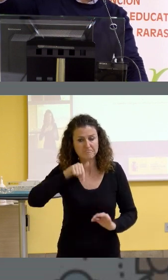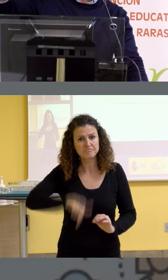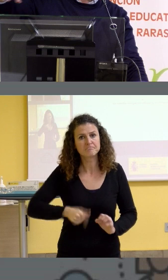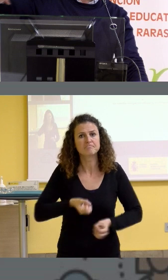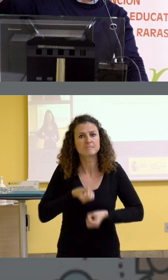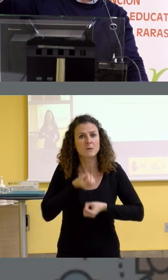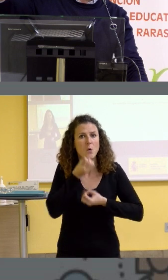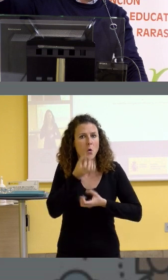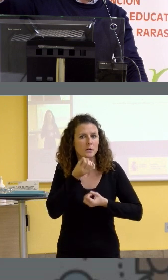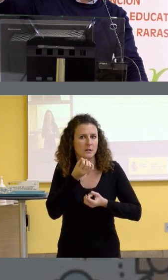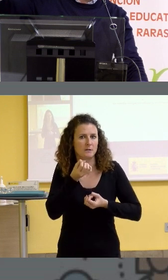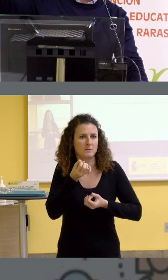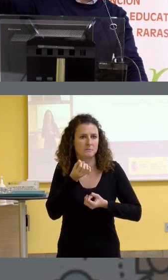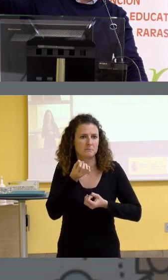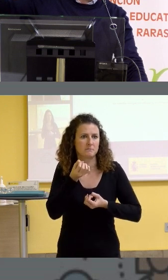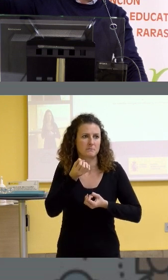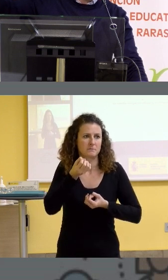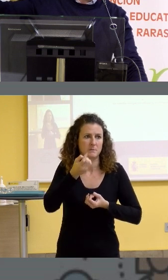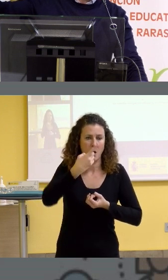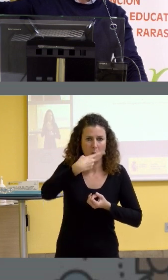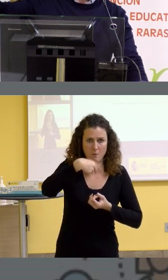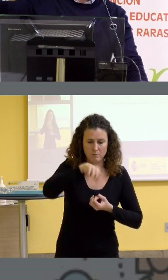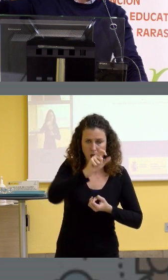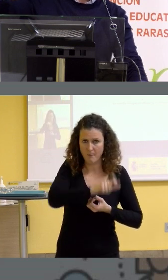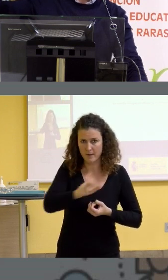que no le estoy descubriendo nada a las personas que conviven con estas enfermedades,